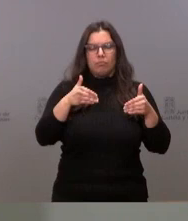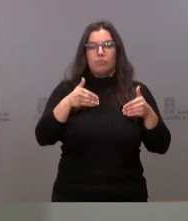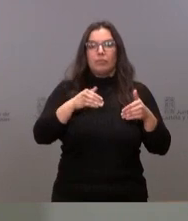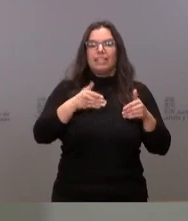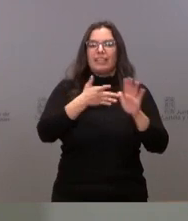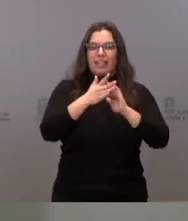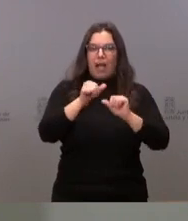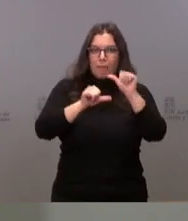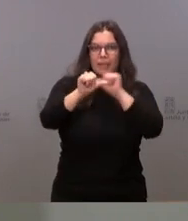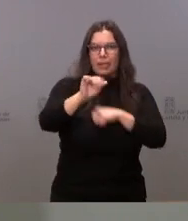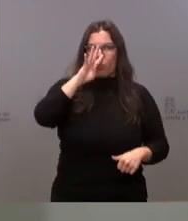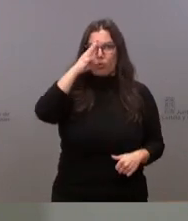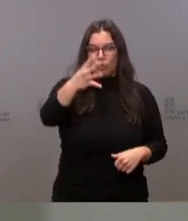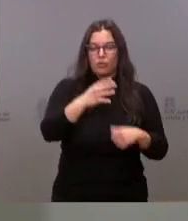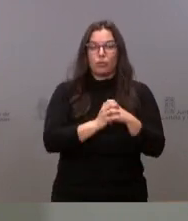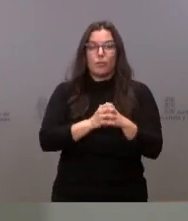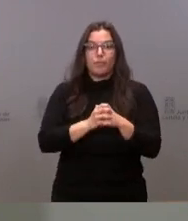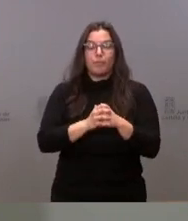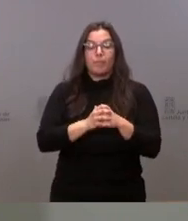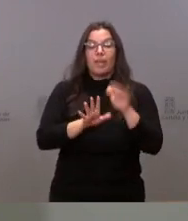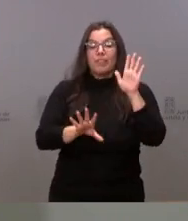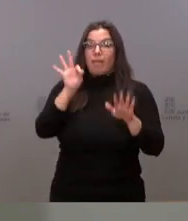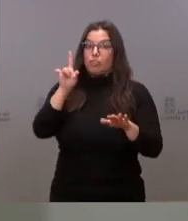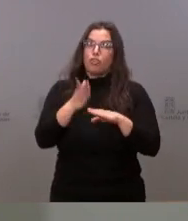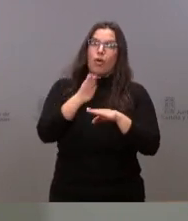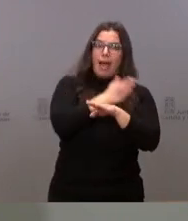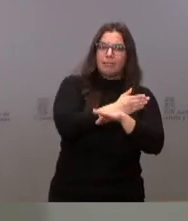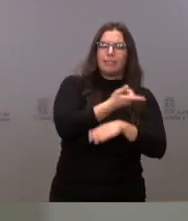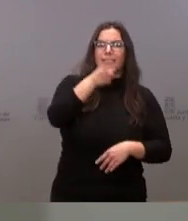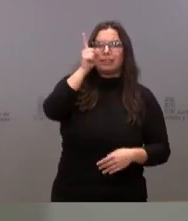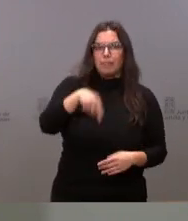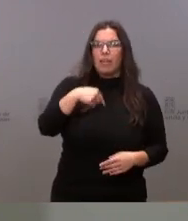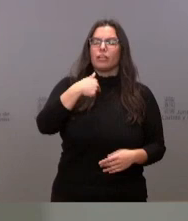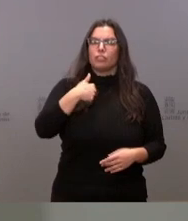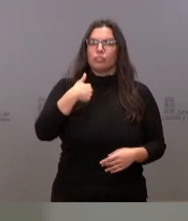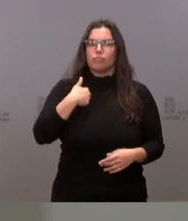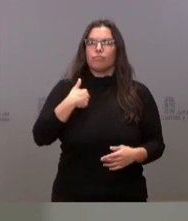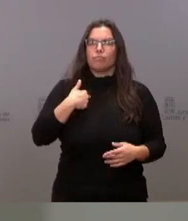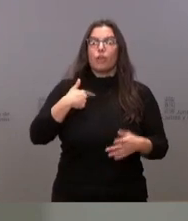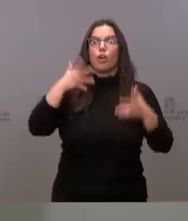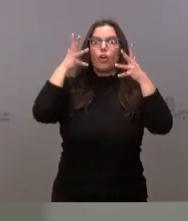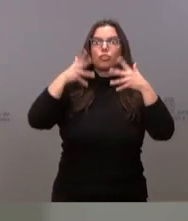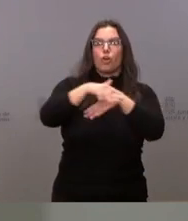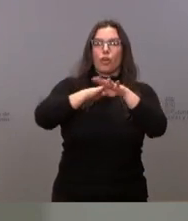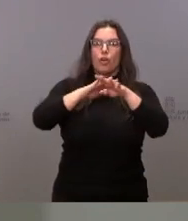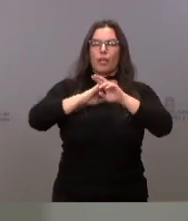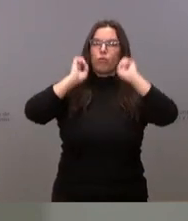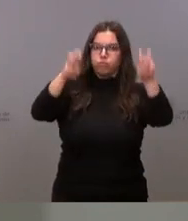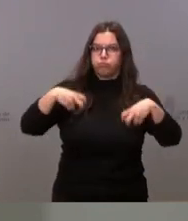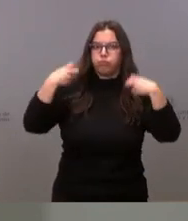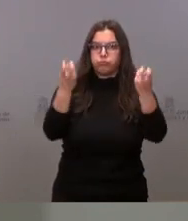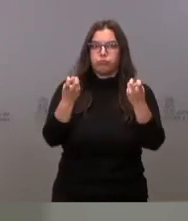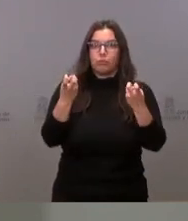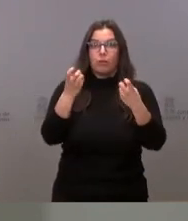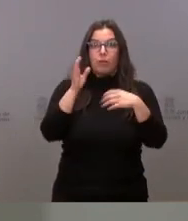con carácter previo a esta decisión, he procedido a la remodelación del Consejo de Gobierno para